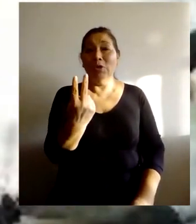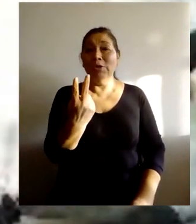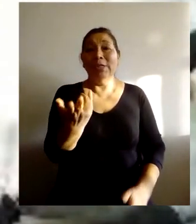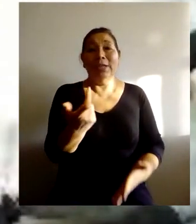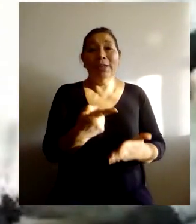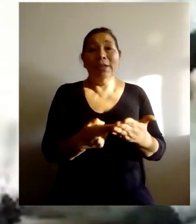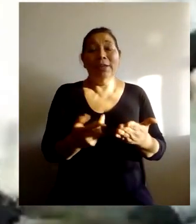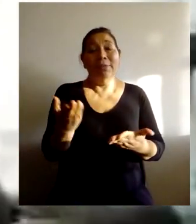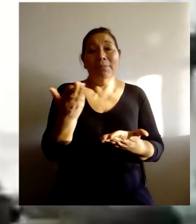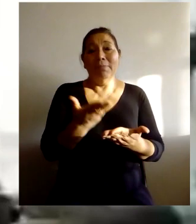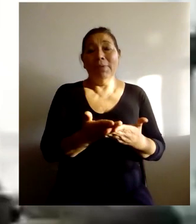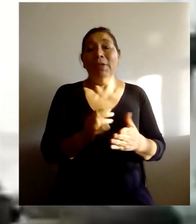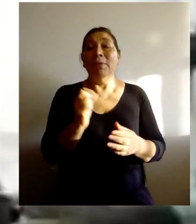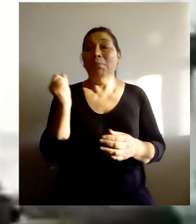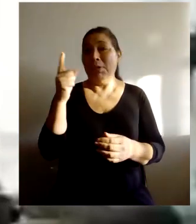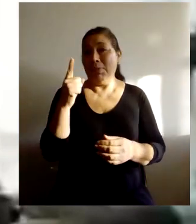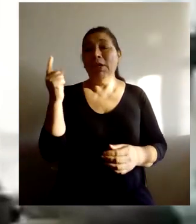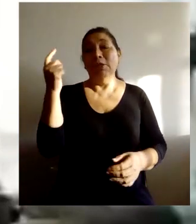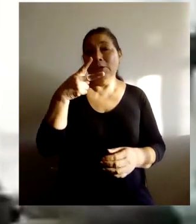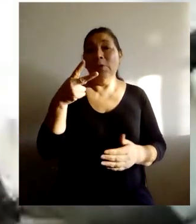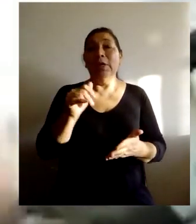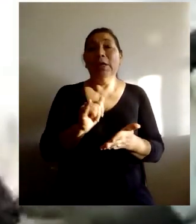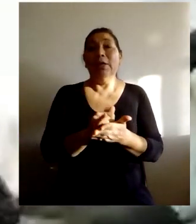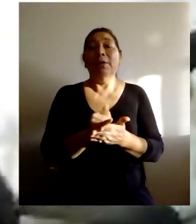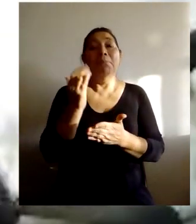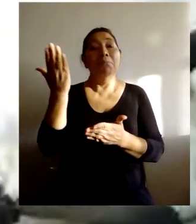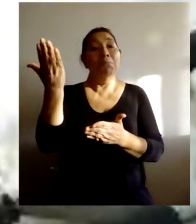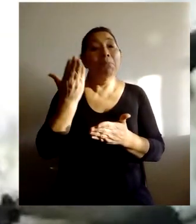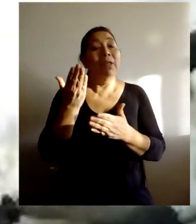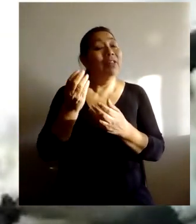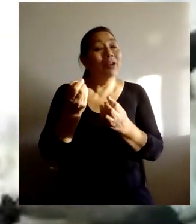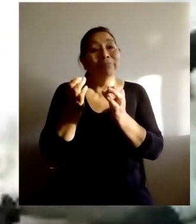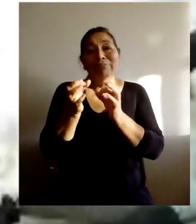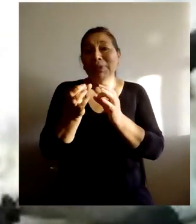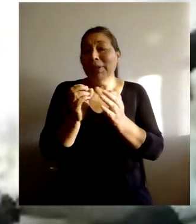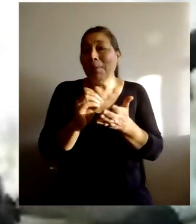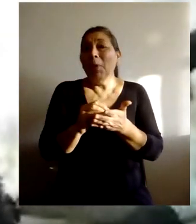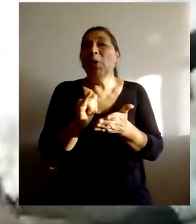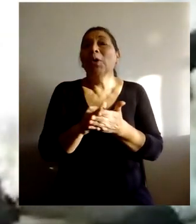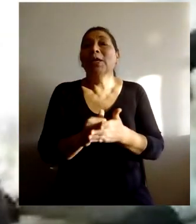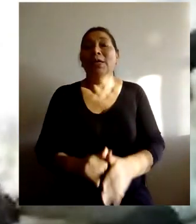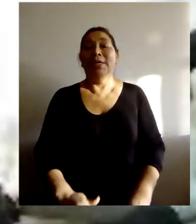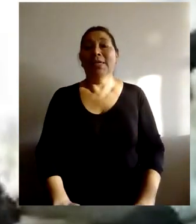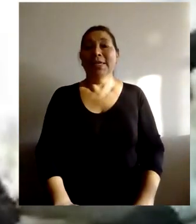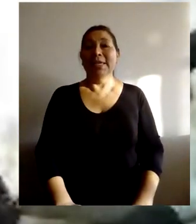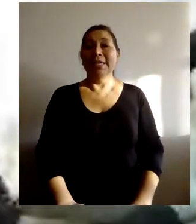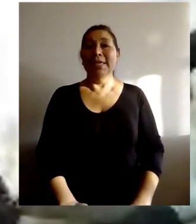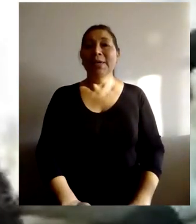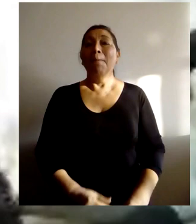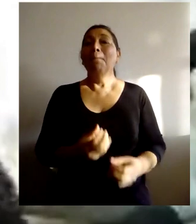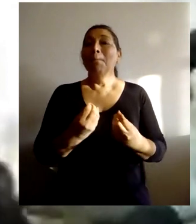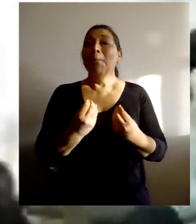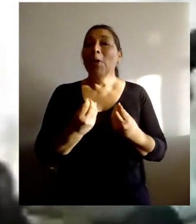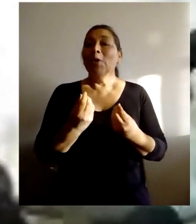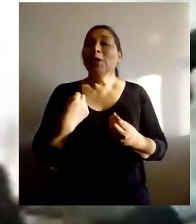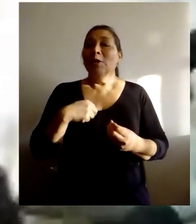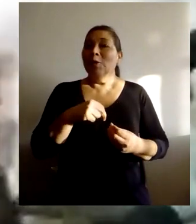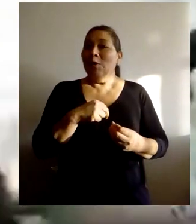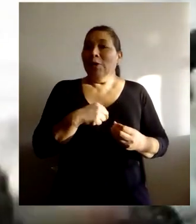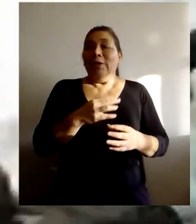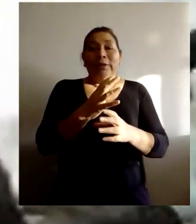ambas instancias, tanto en primera y en segunda, dado que la demanda ha sido infundada. ¿Y por qué?